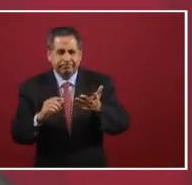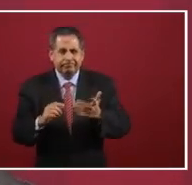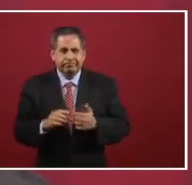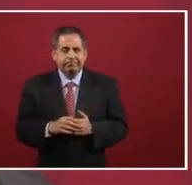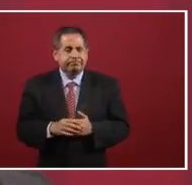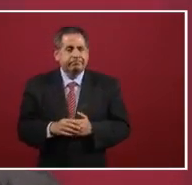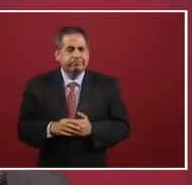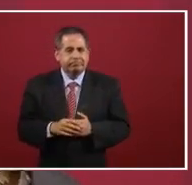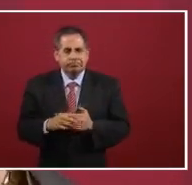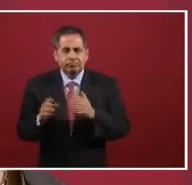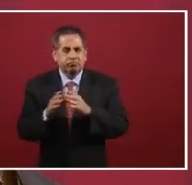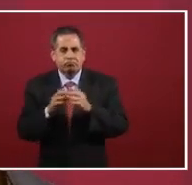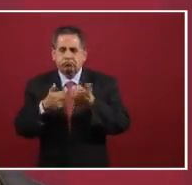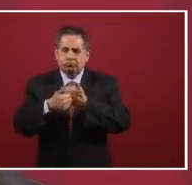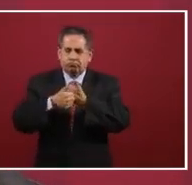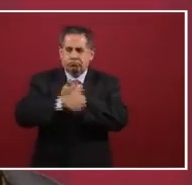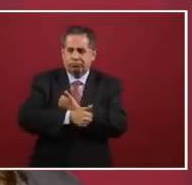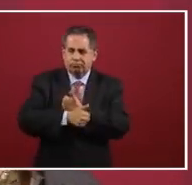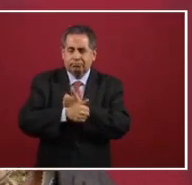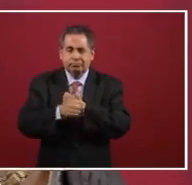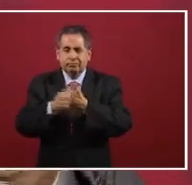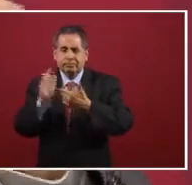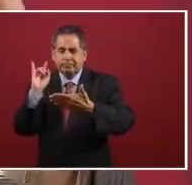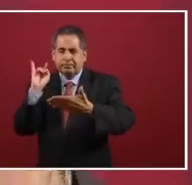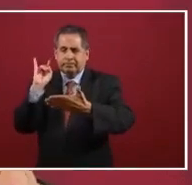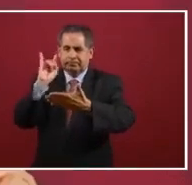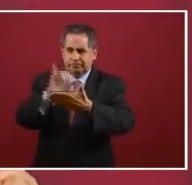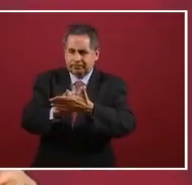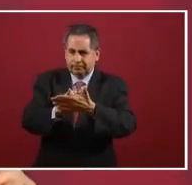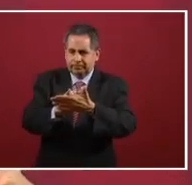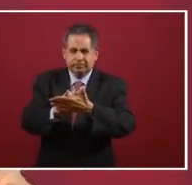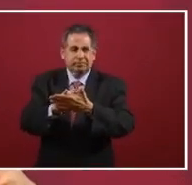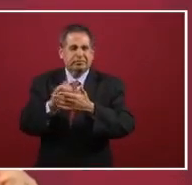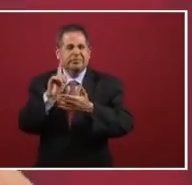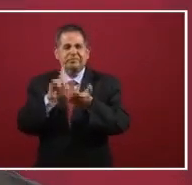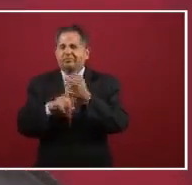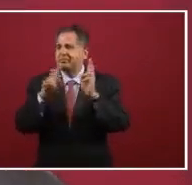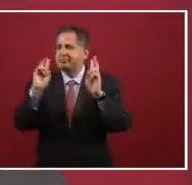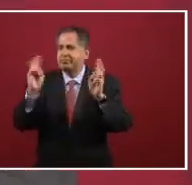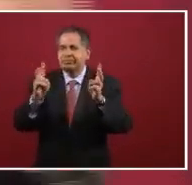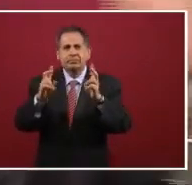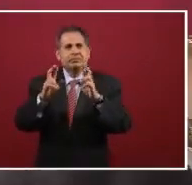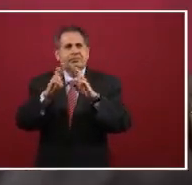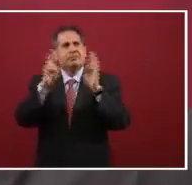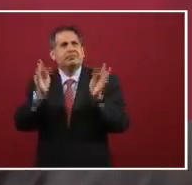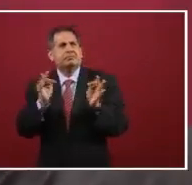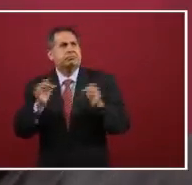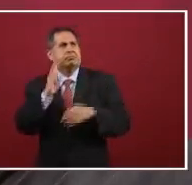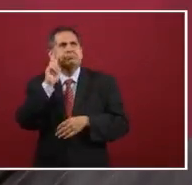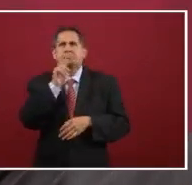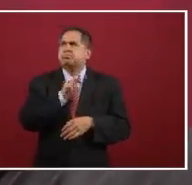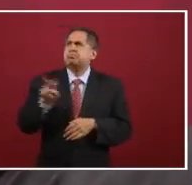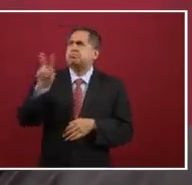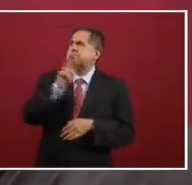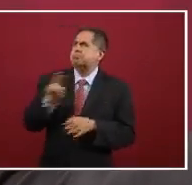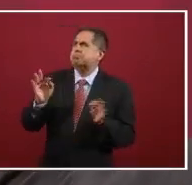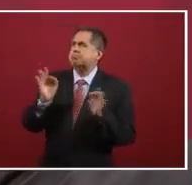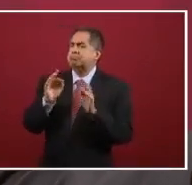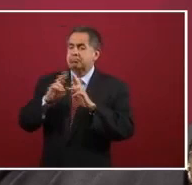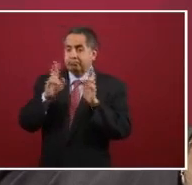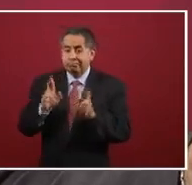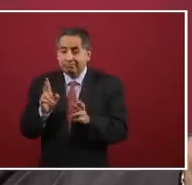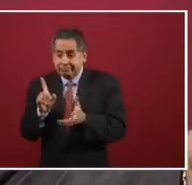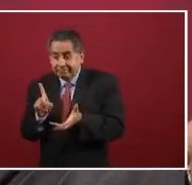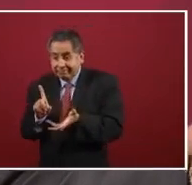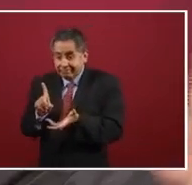sí hacen como un camuflaje, ponen uno como frigorífico, tú lo ves, es un frigorífico, pero llevan